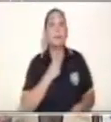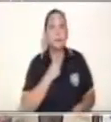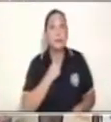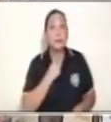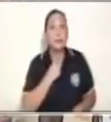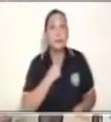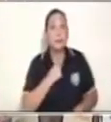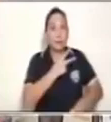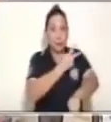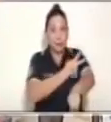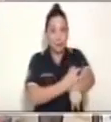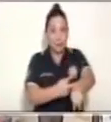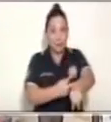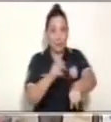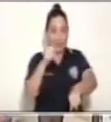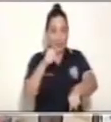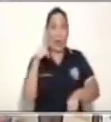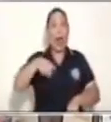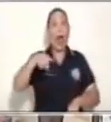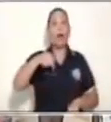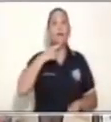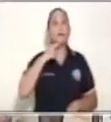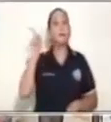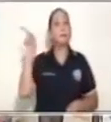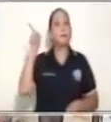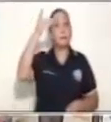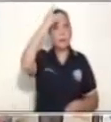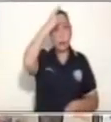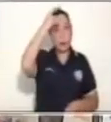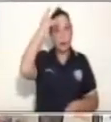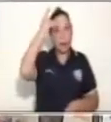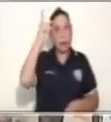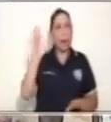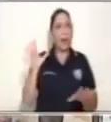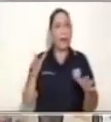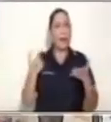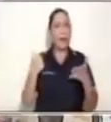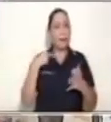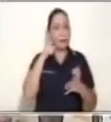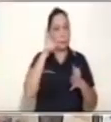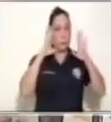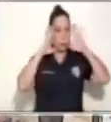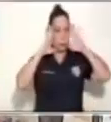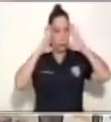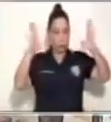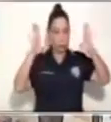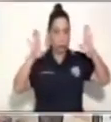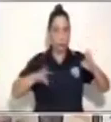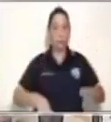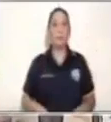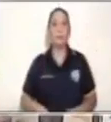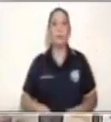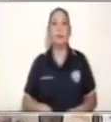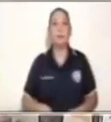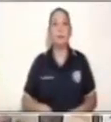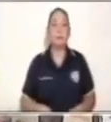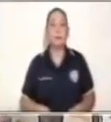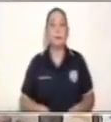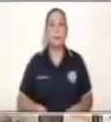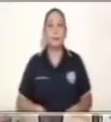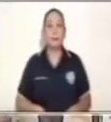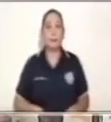historias? De tarea te va a quedar, presta mucha atención,